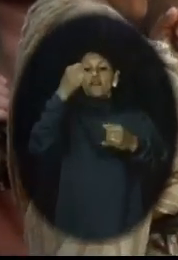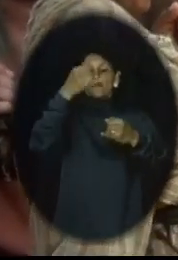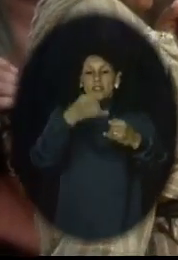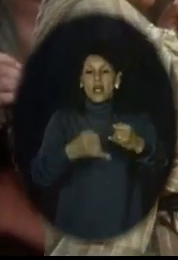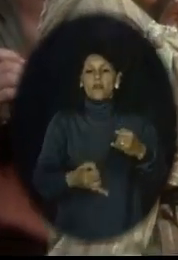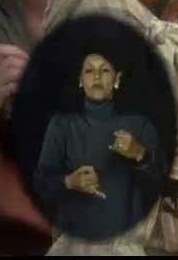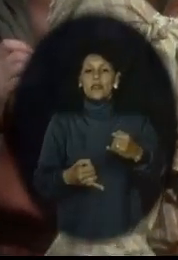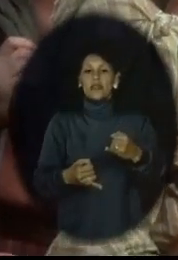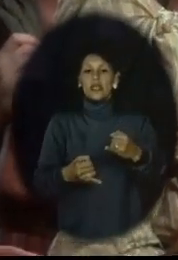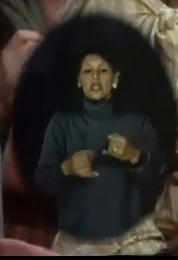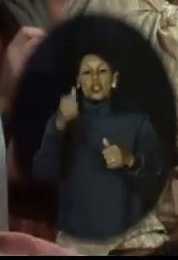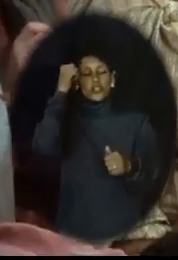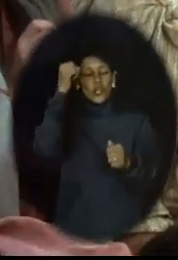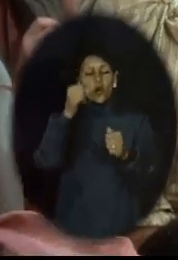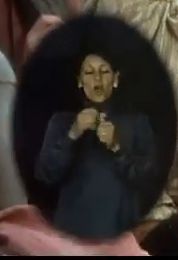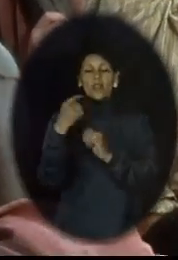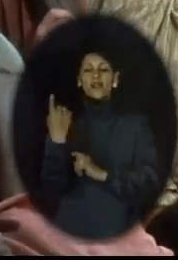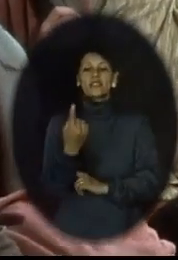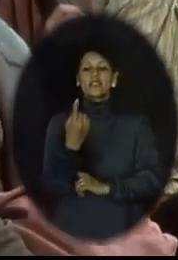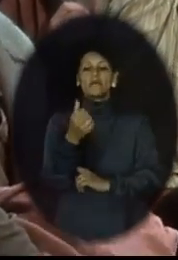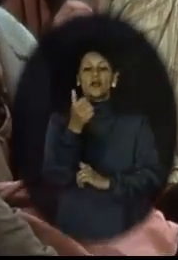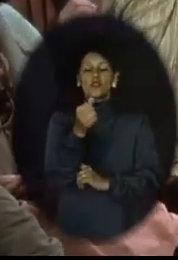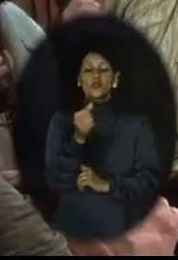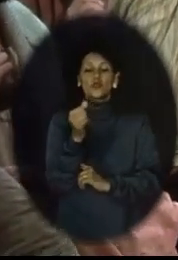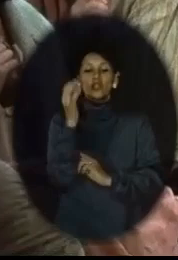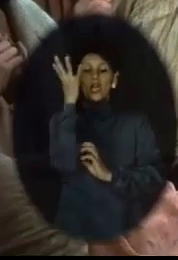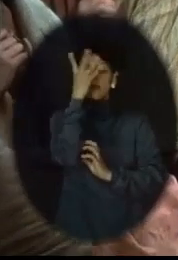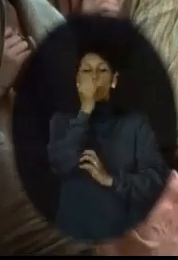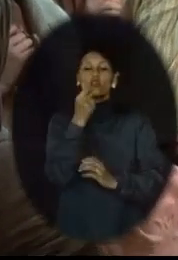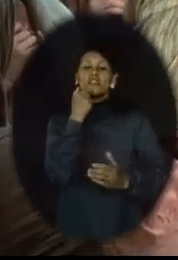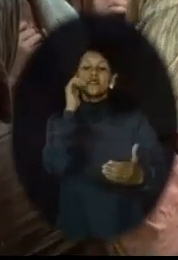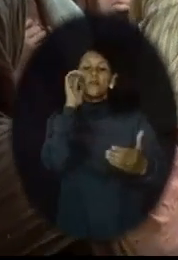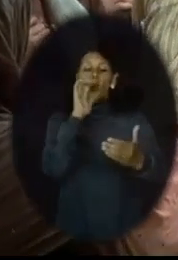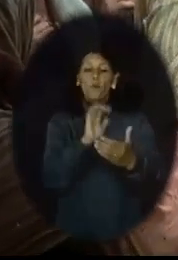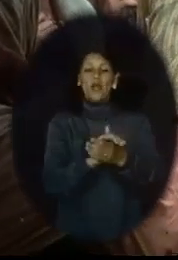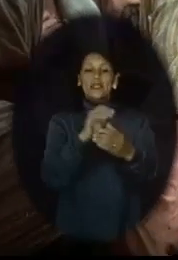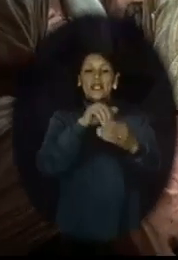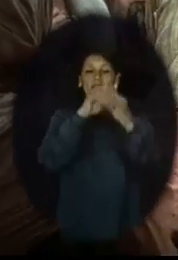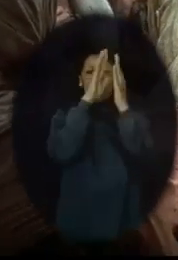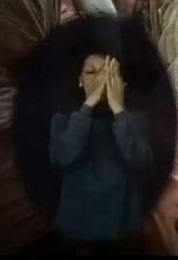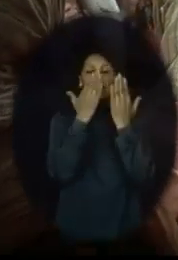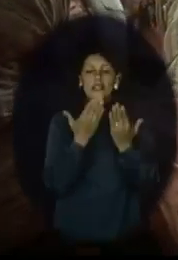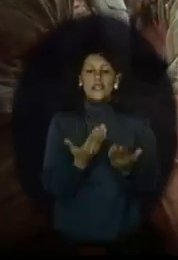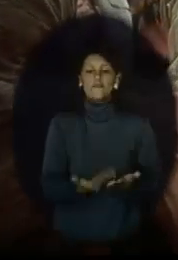Finalmente, recuerda siempre sus maravillosas promesas.